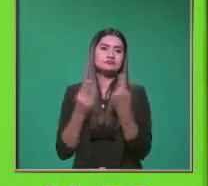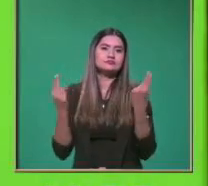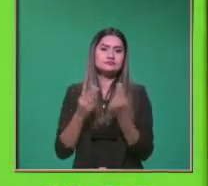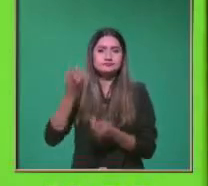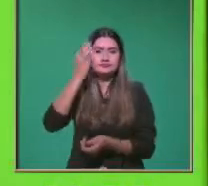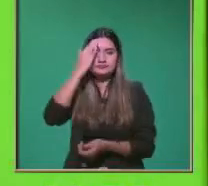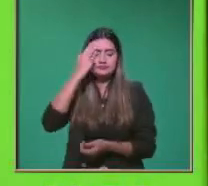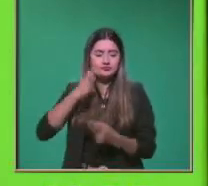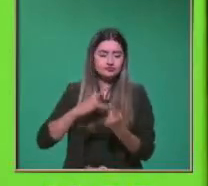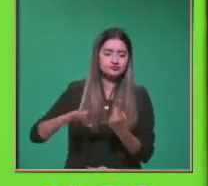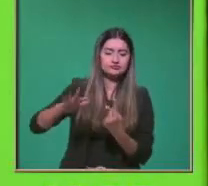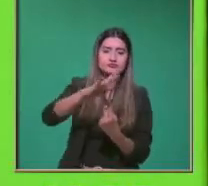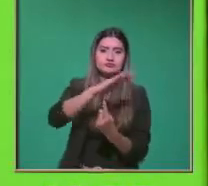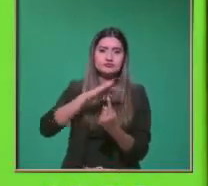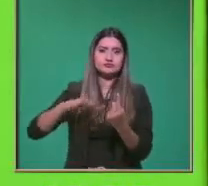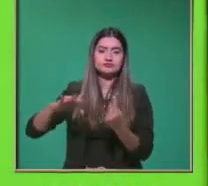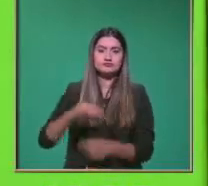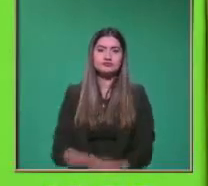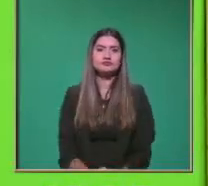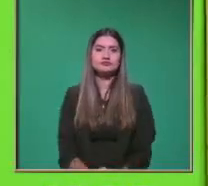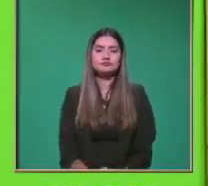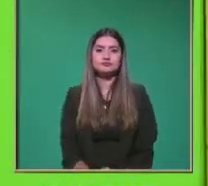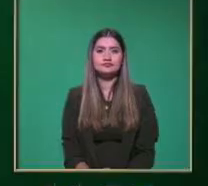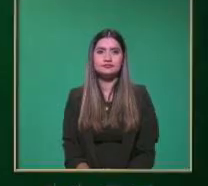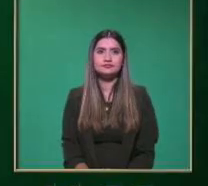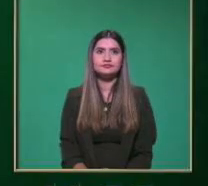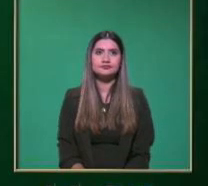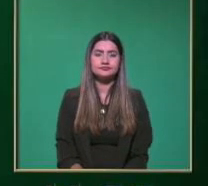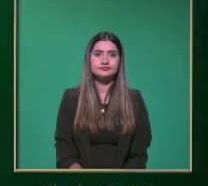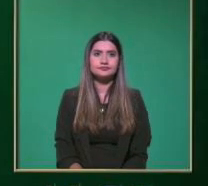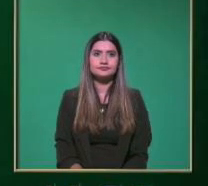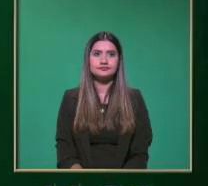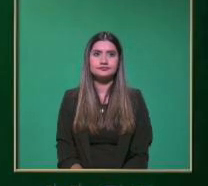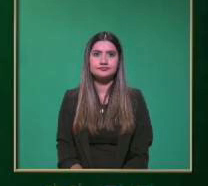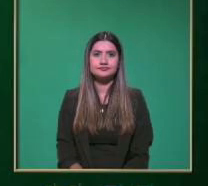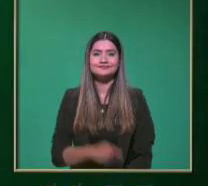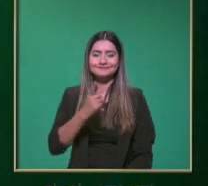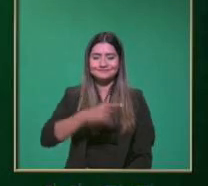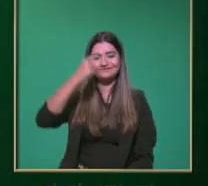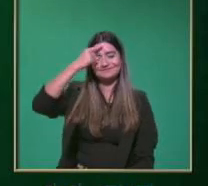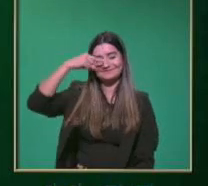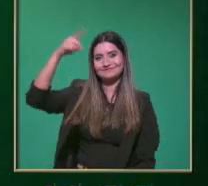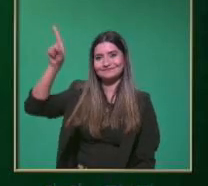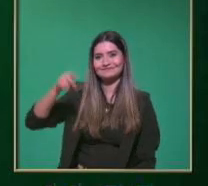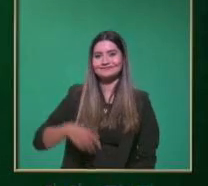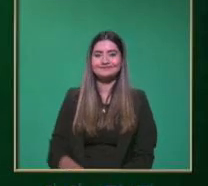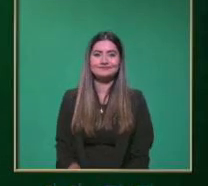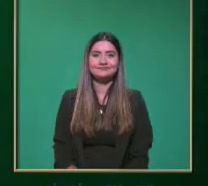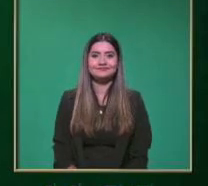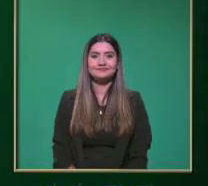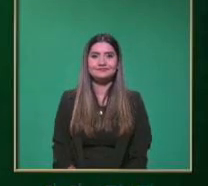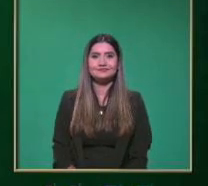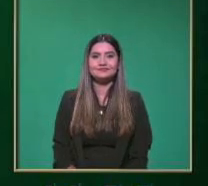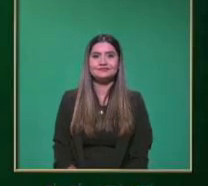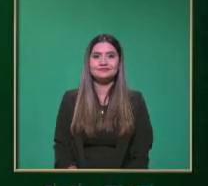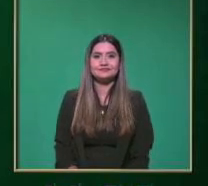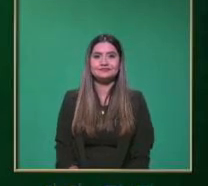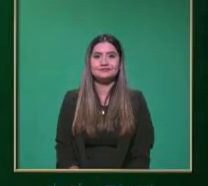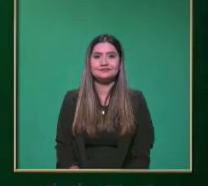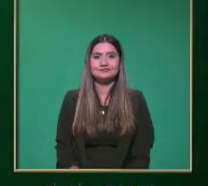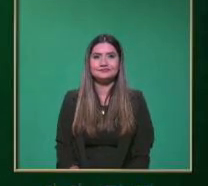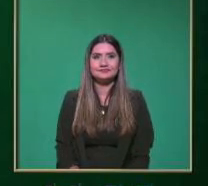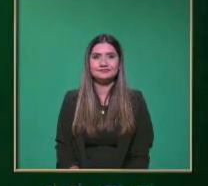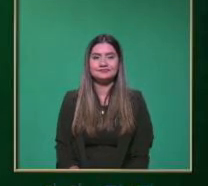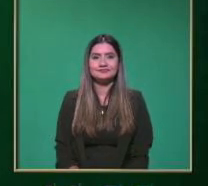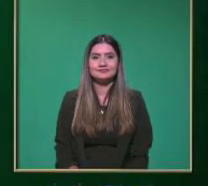más aspectos de su localidad? Ah, pues ya sé, está bien fácil, lo voy a buscar. ¿Cuál será, maestra? Pues